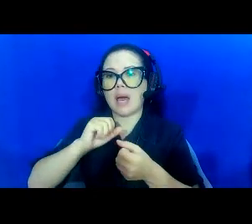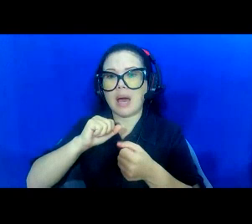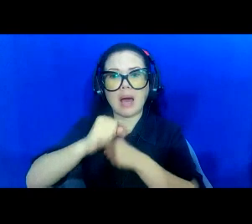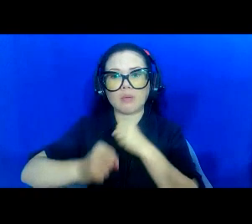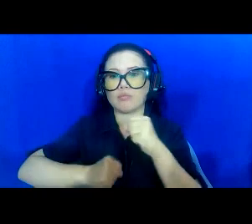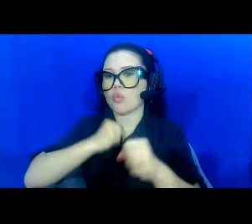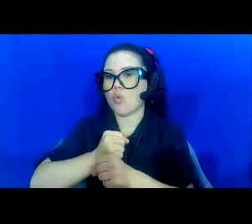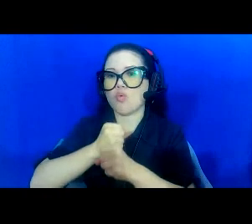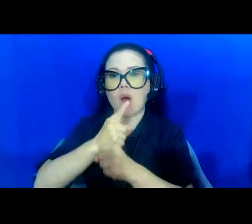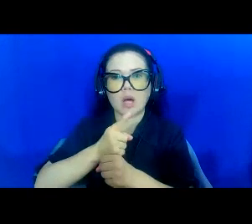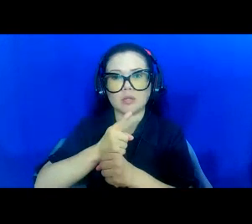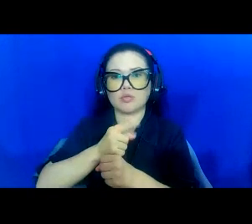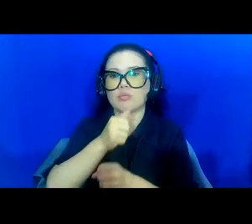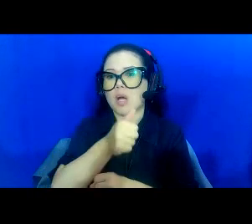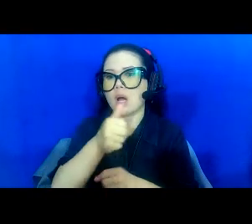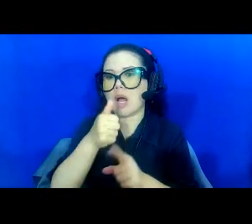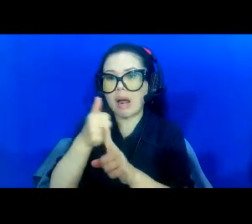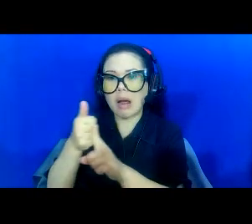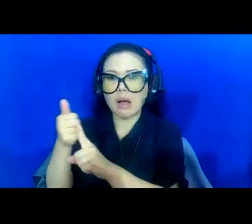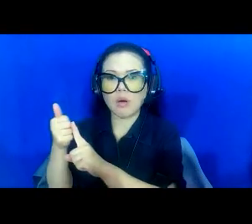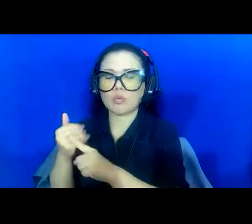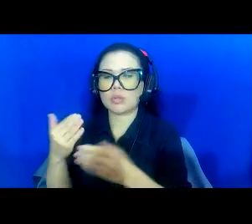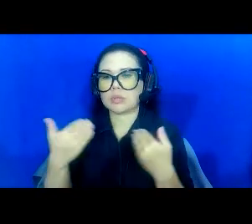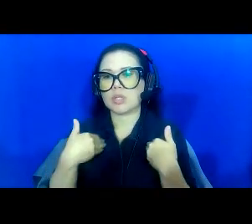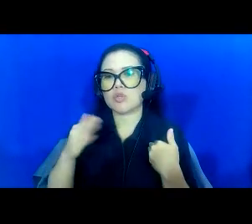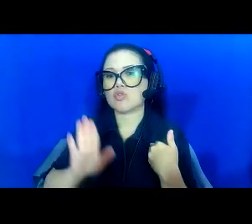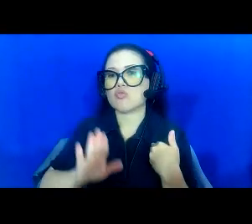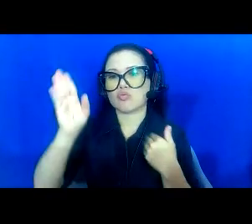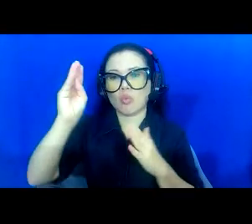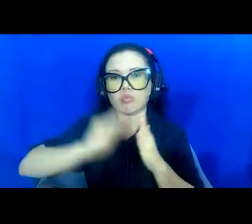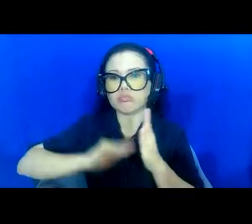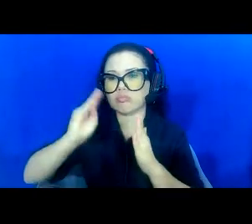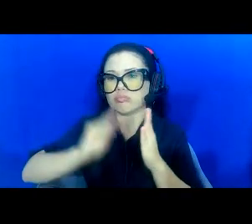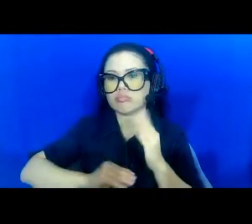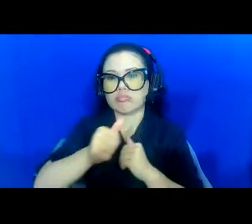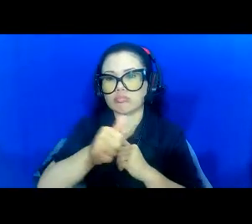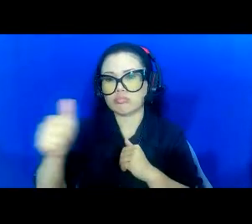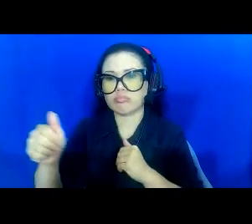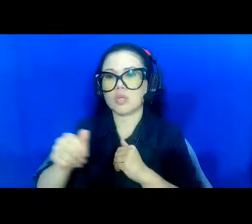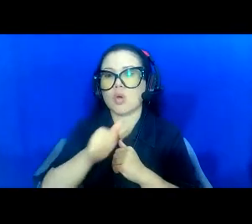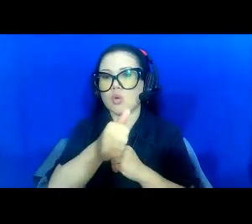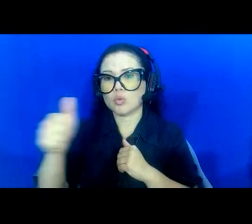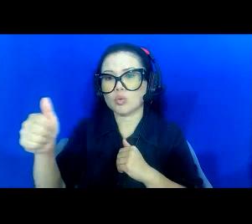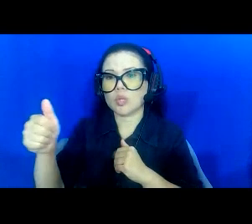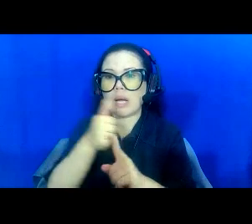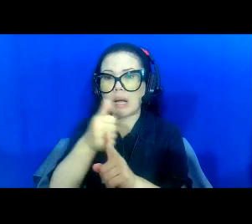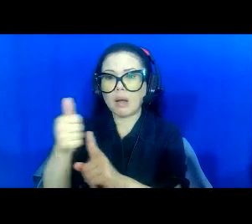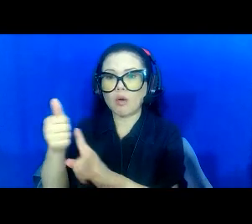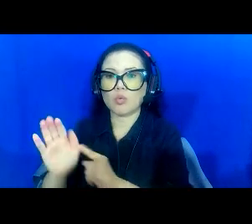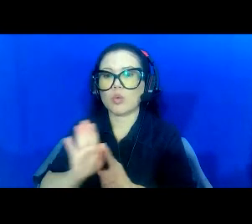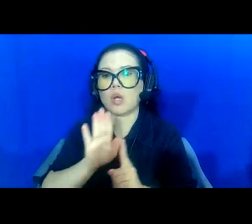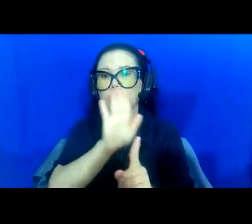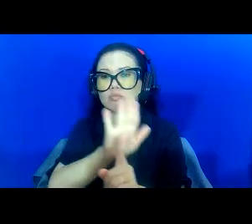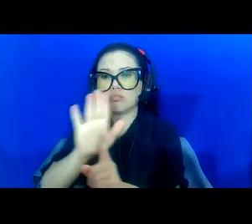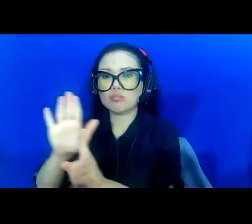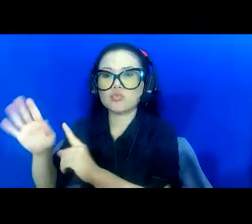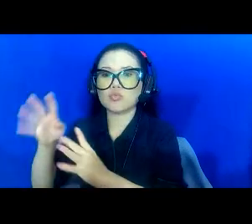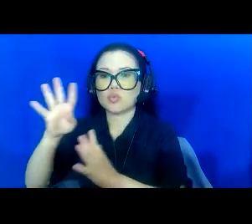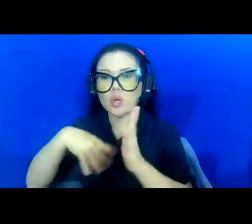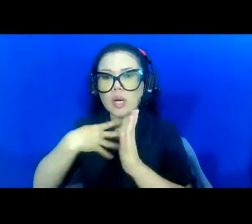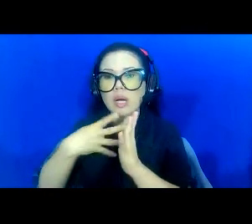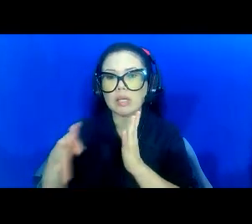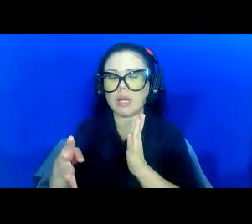tiene sus propios formularios, tiene sus propios reglamentos, sus propios calendarios. Así que, ¿verdad?, pues es un poco complejo el